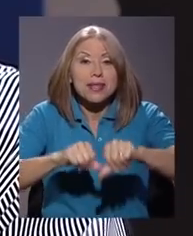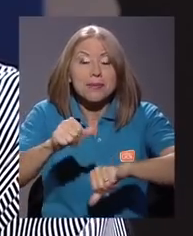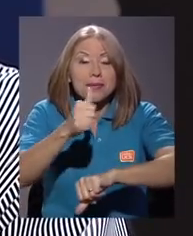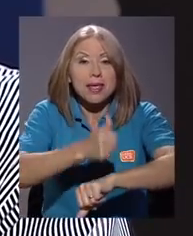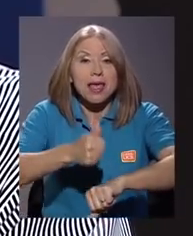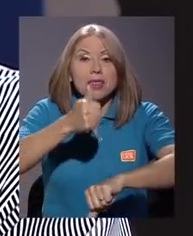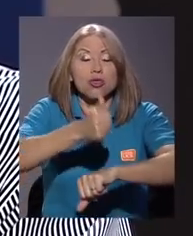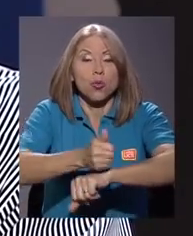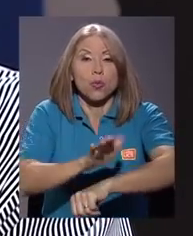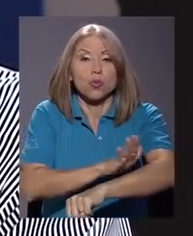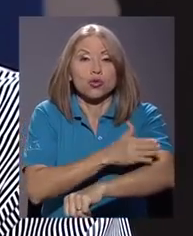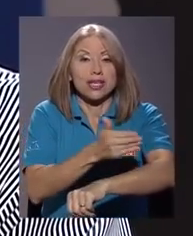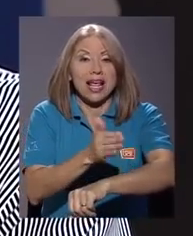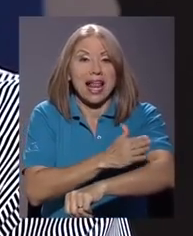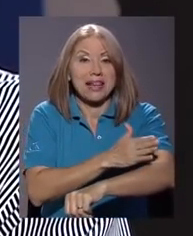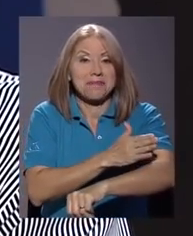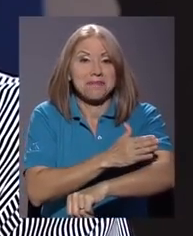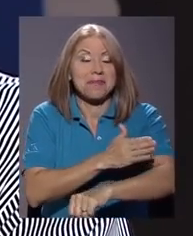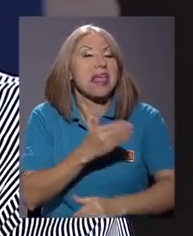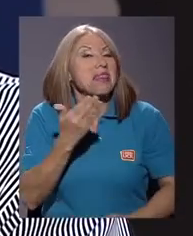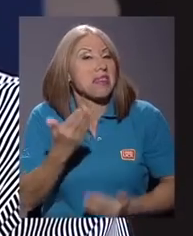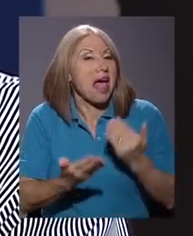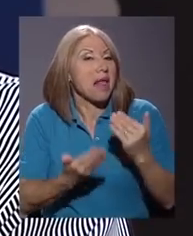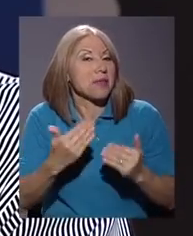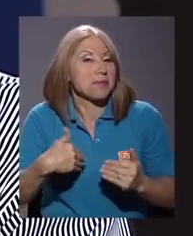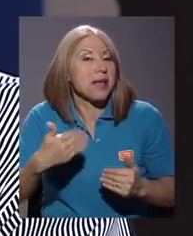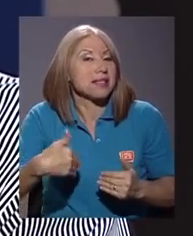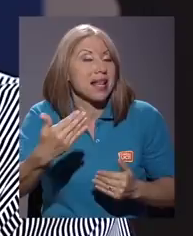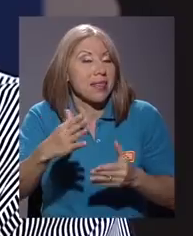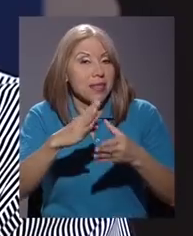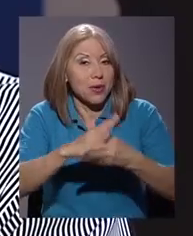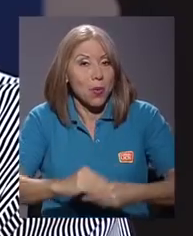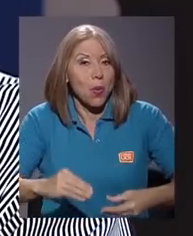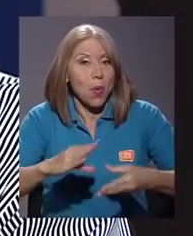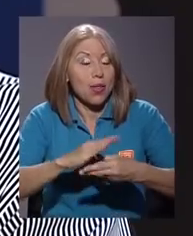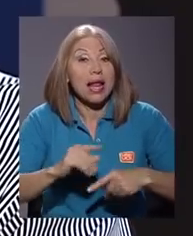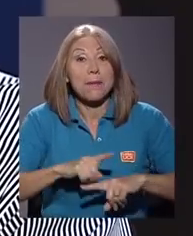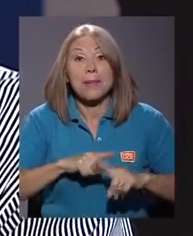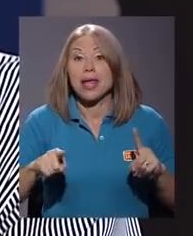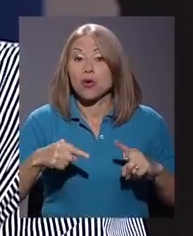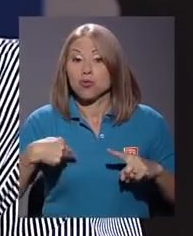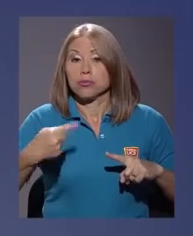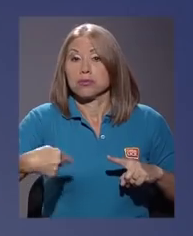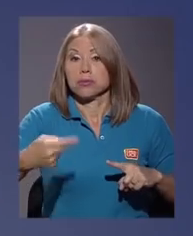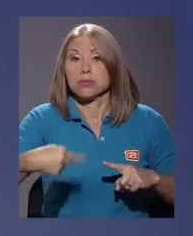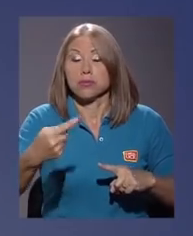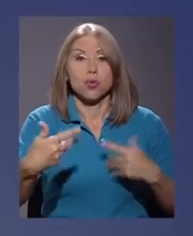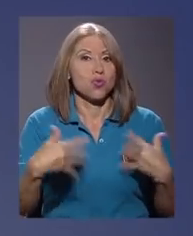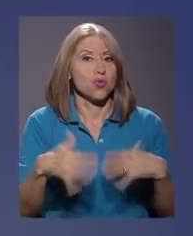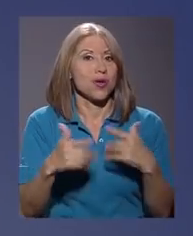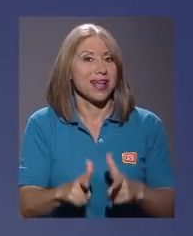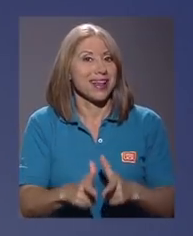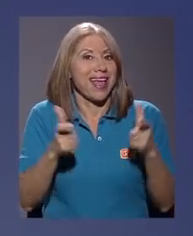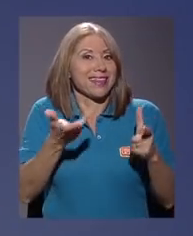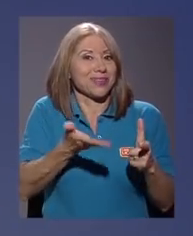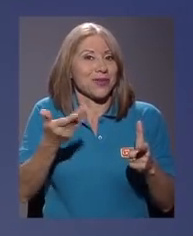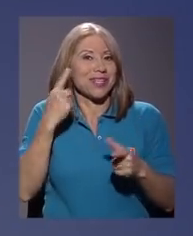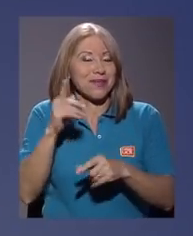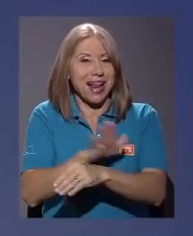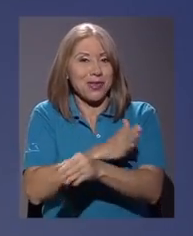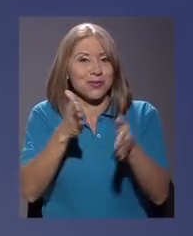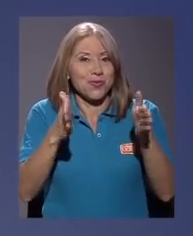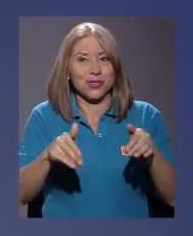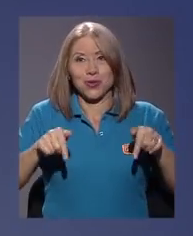Y tal vez les contaré mucho más adelante pero se vien grandes cosas para los músicos en este país bueno sin duda Hay una gran